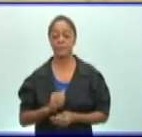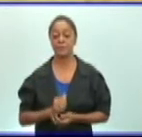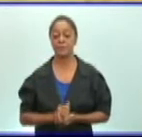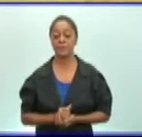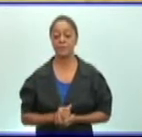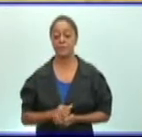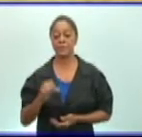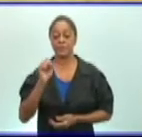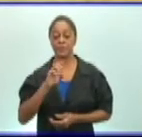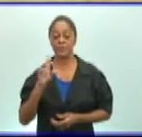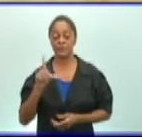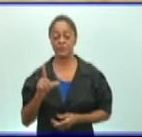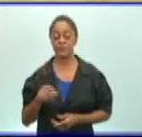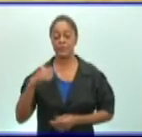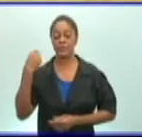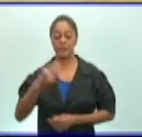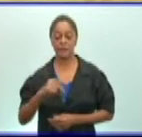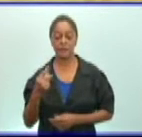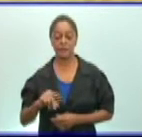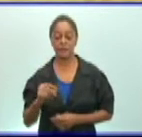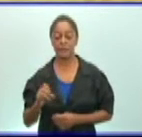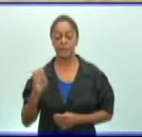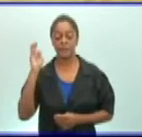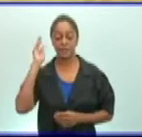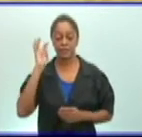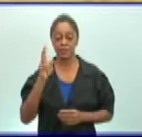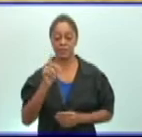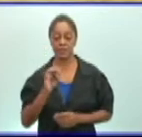La sociedad esclavista griega.